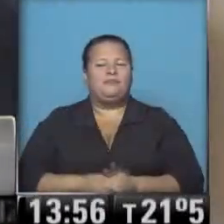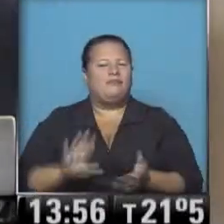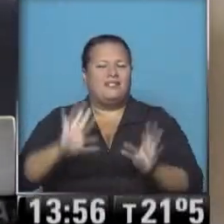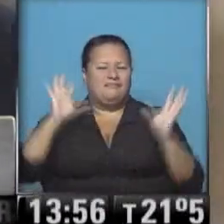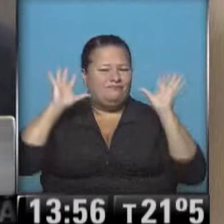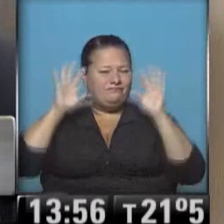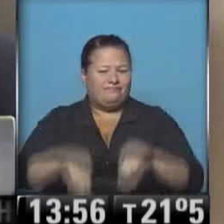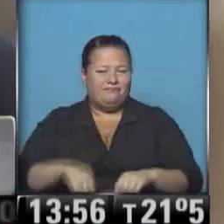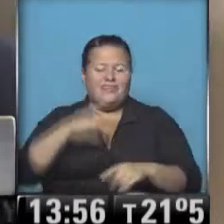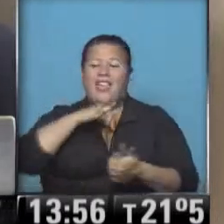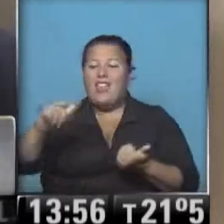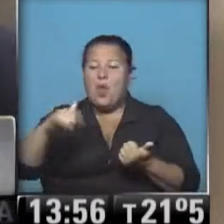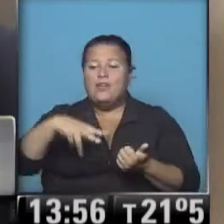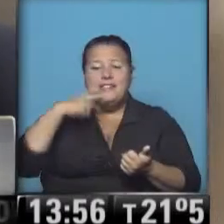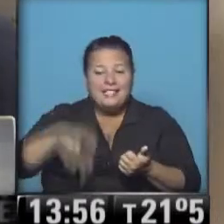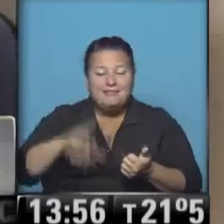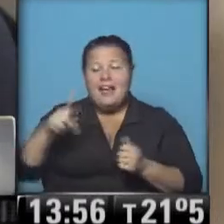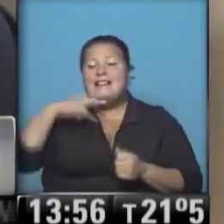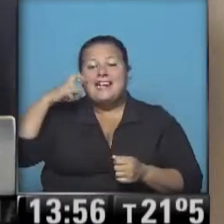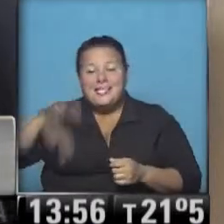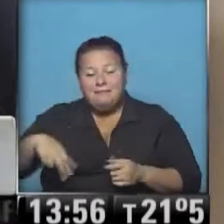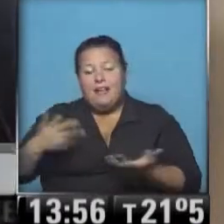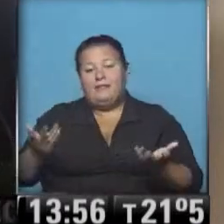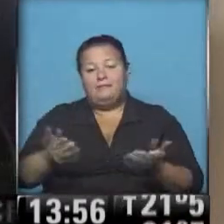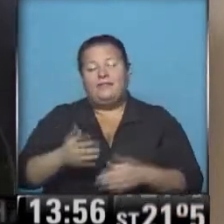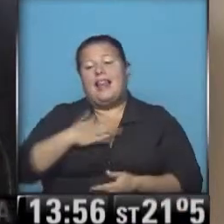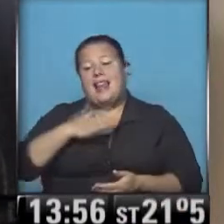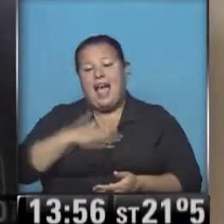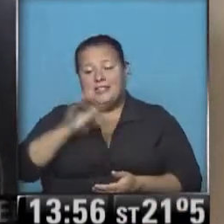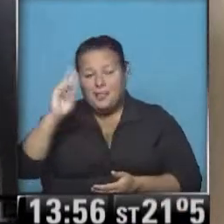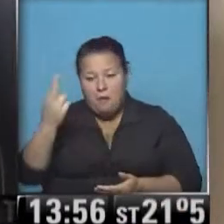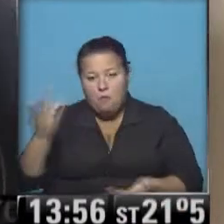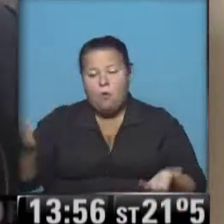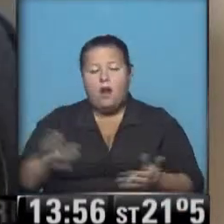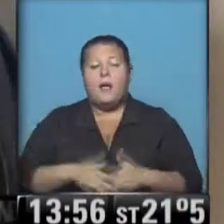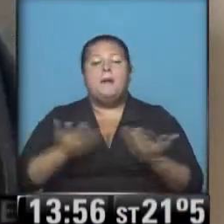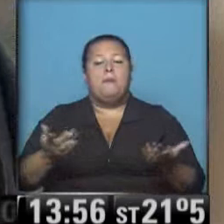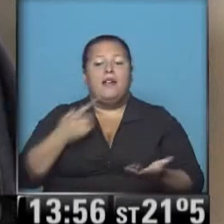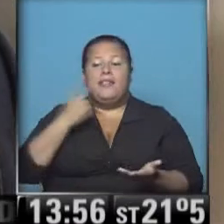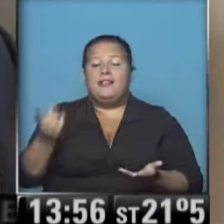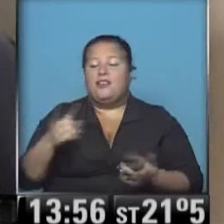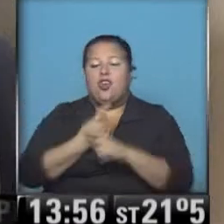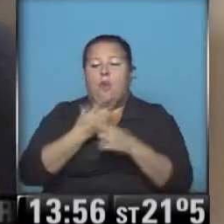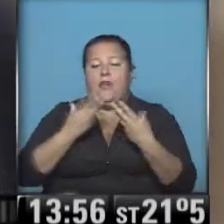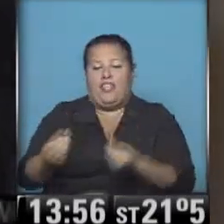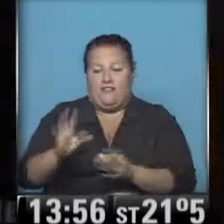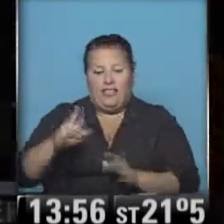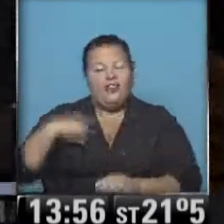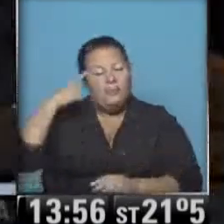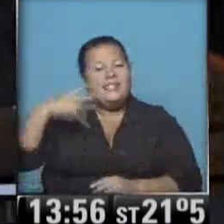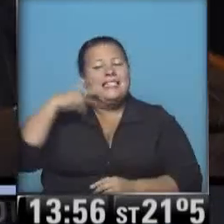pedazos todas las denuncias nisman y nisman que lamentablemente está muerto porque dice que no podría defenderse yo digo que